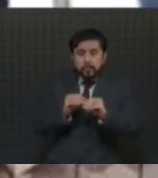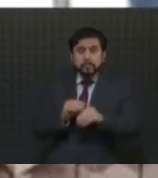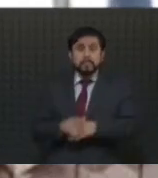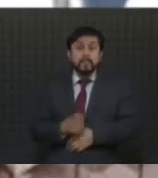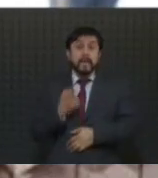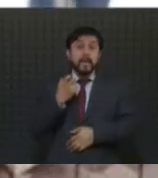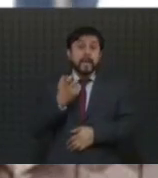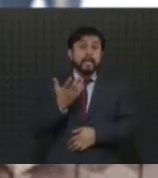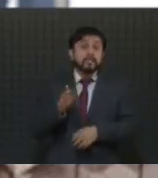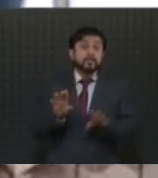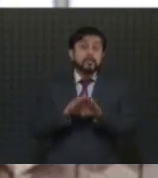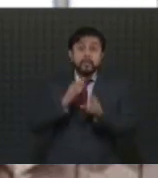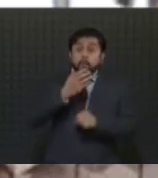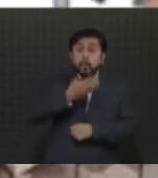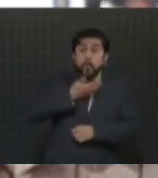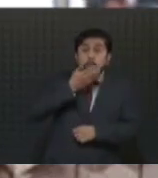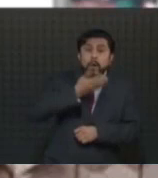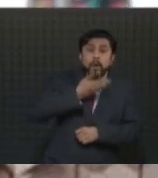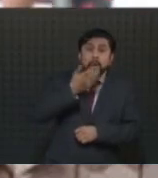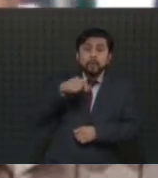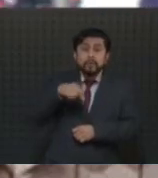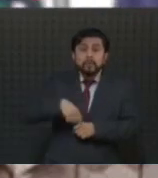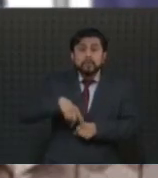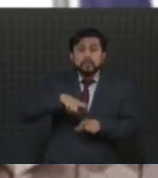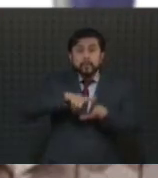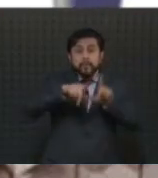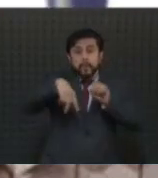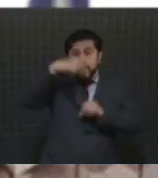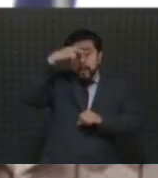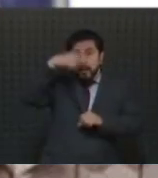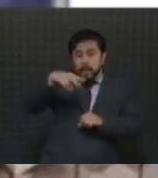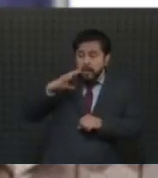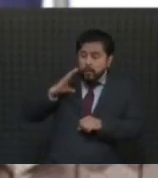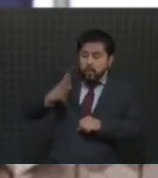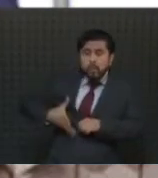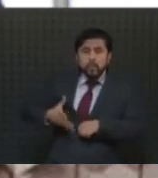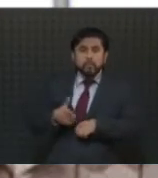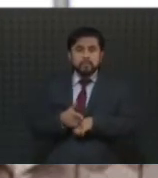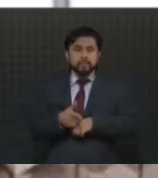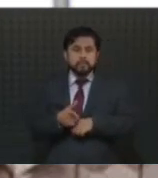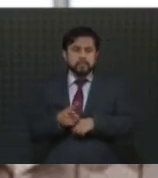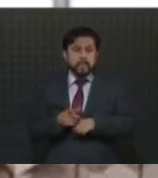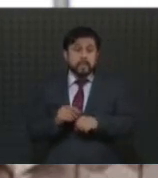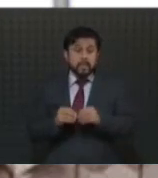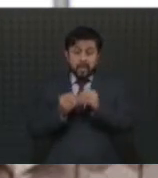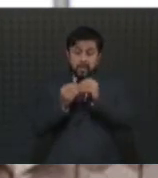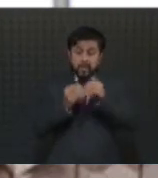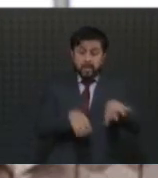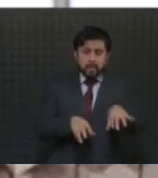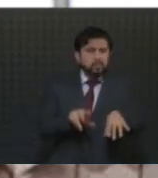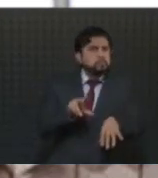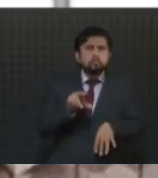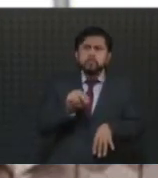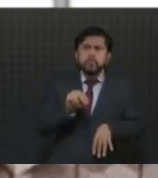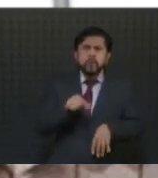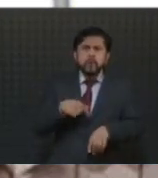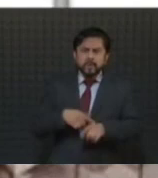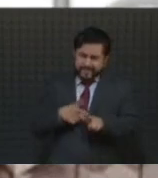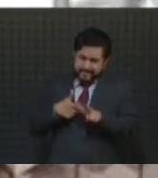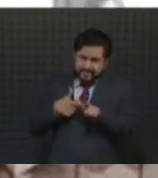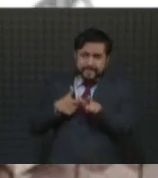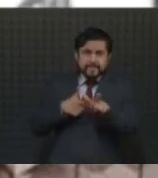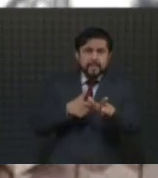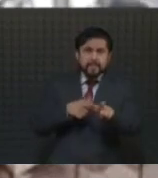porque es una tradición en México que no se ha perdido. La mayoría de los otros países ahora lo hacen todo